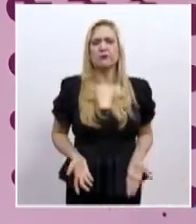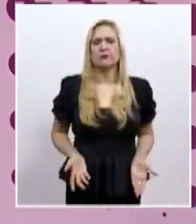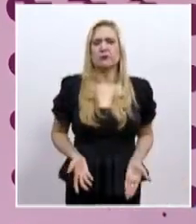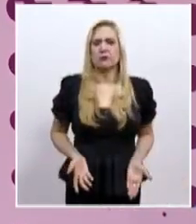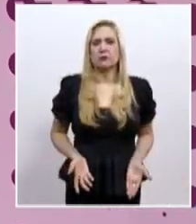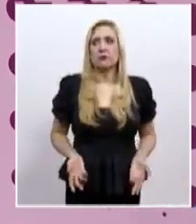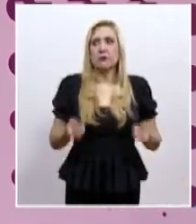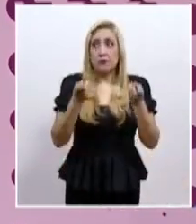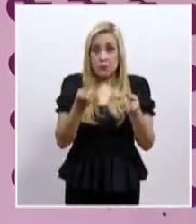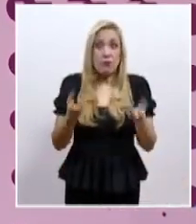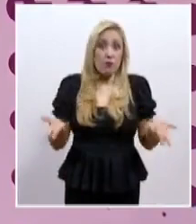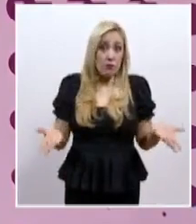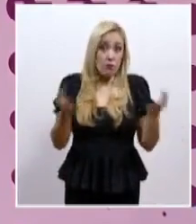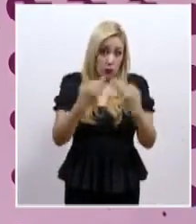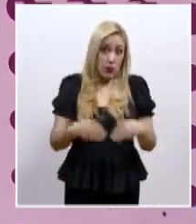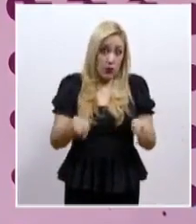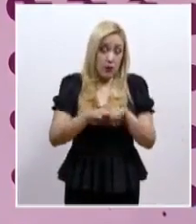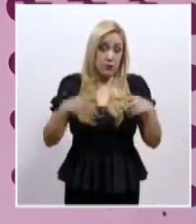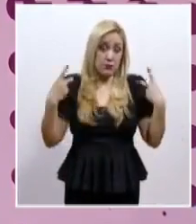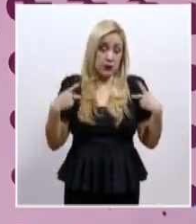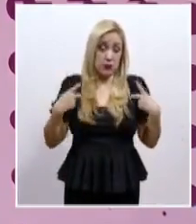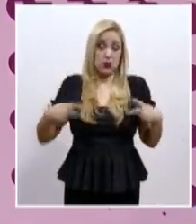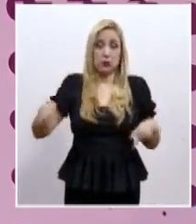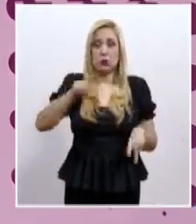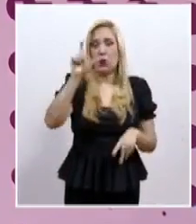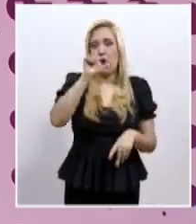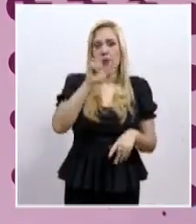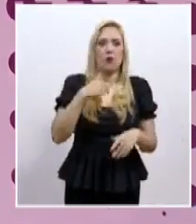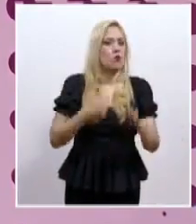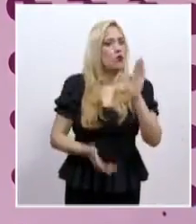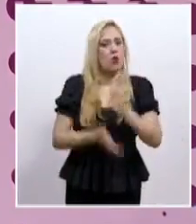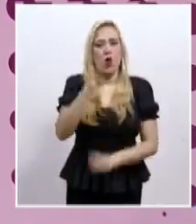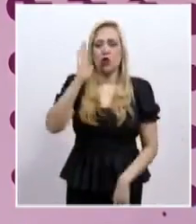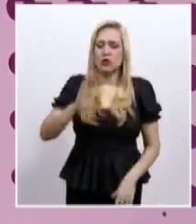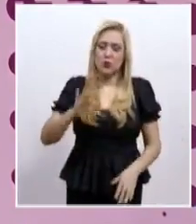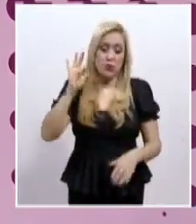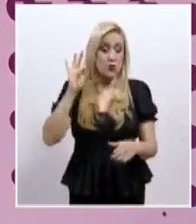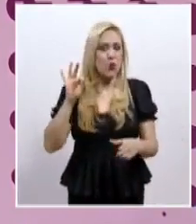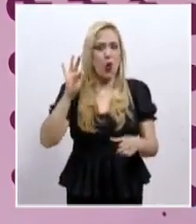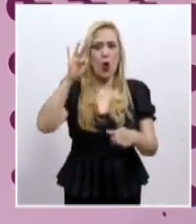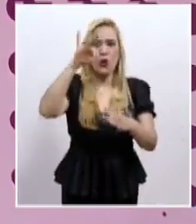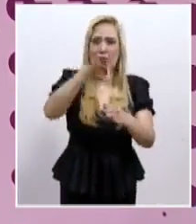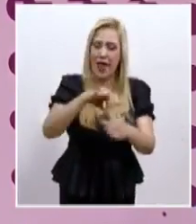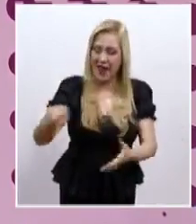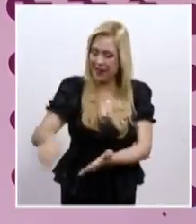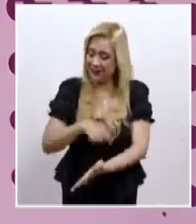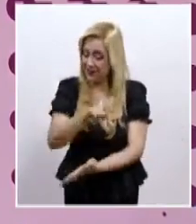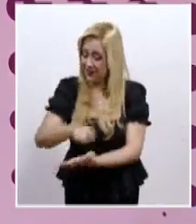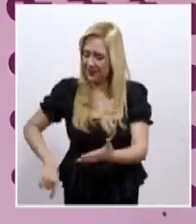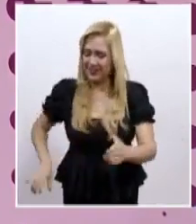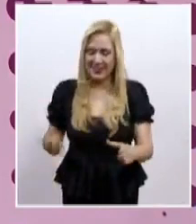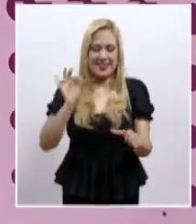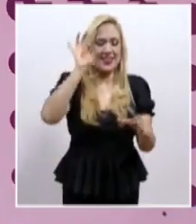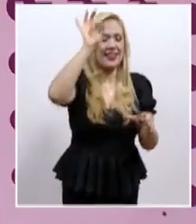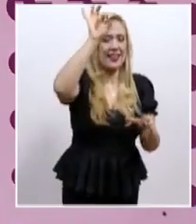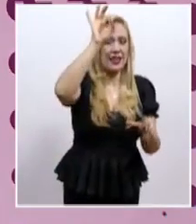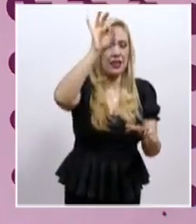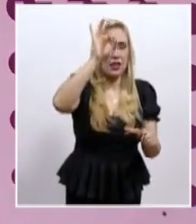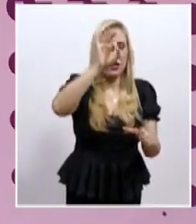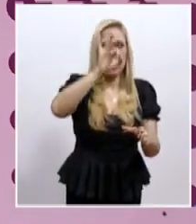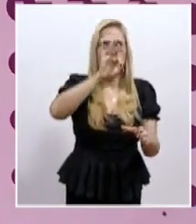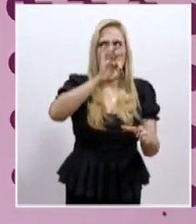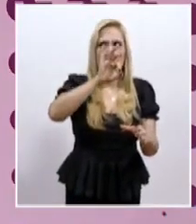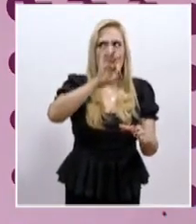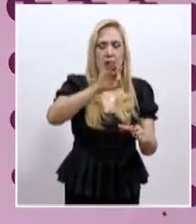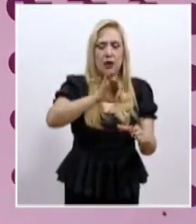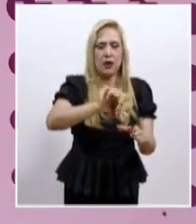que realmente los ciudadanos tengamos cuando votemos. Vamos a tener ejercicios electorales pronto. Ahí es donde